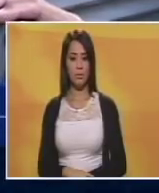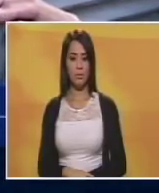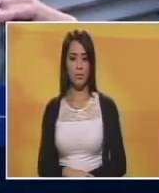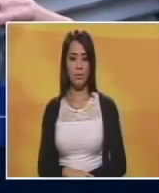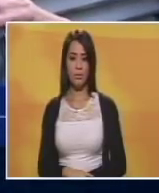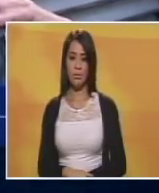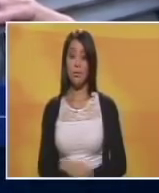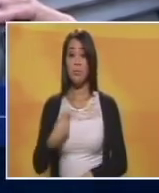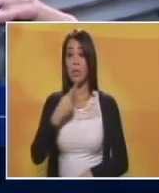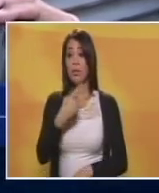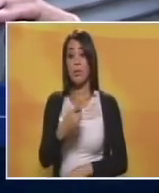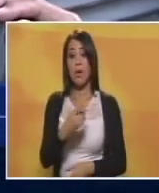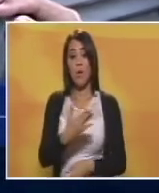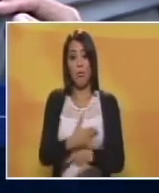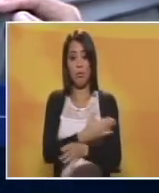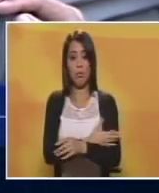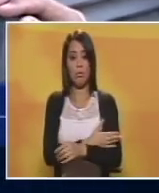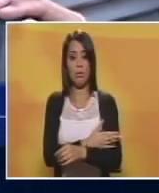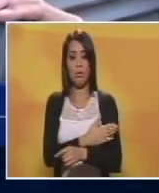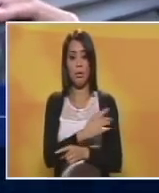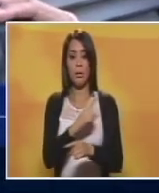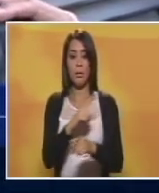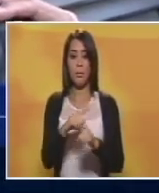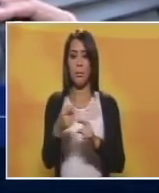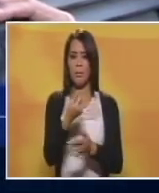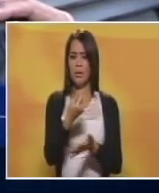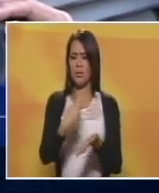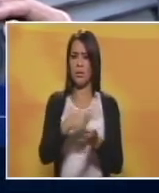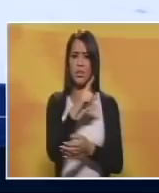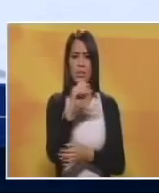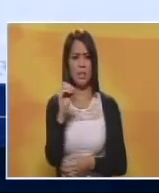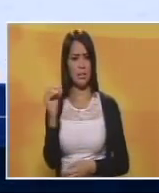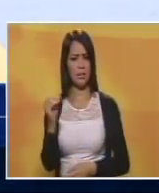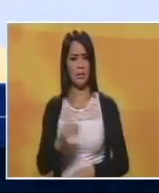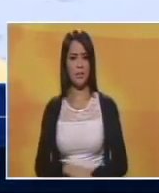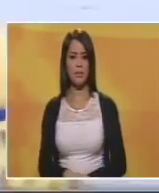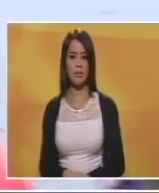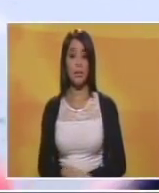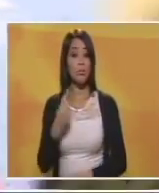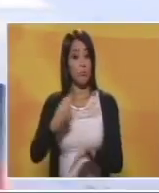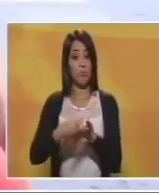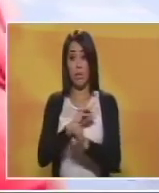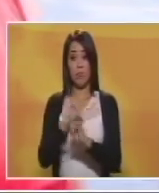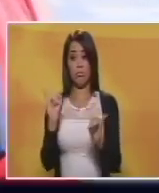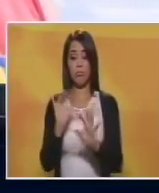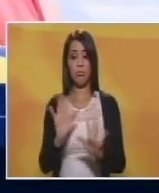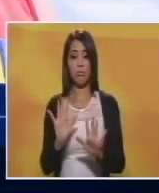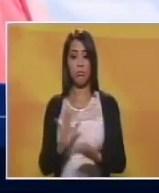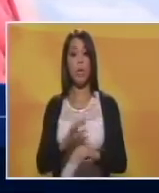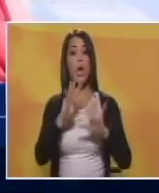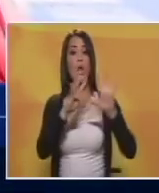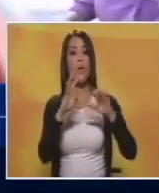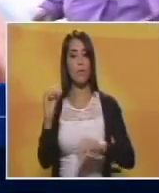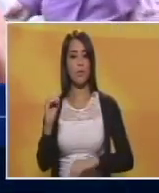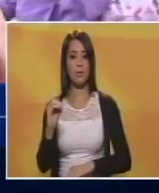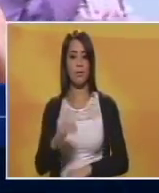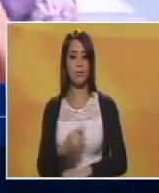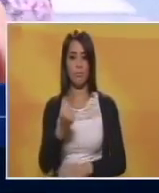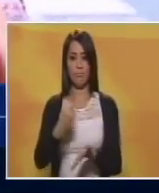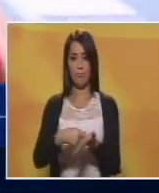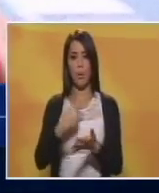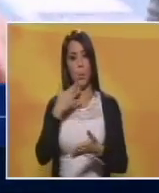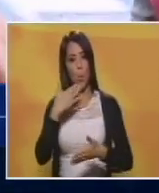lo que habían dicho, pues. Pero ahora lo que van a dar son 100 bolívares. Ya lo cobré, sí. ¿Cuánto cobró? Yo, 90. Vamos poco